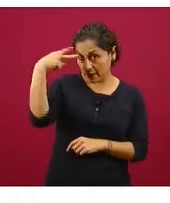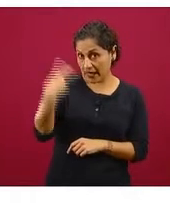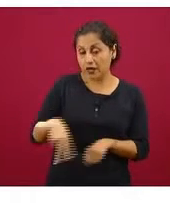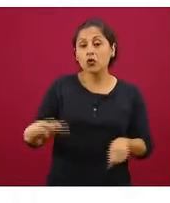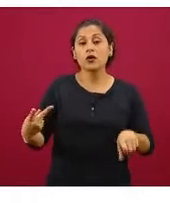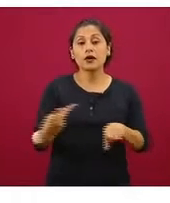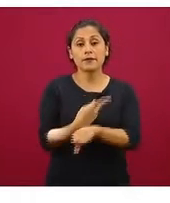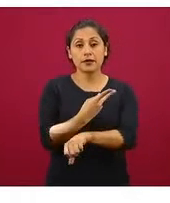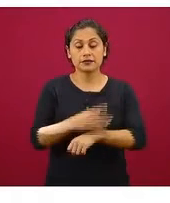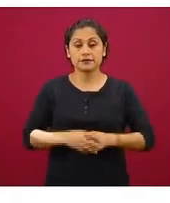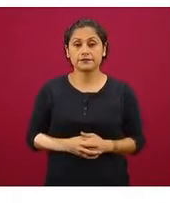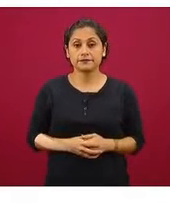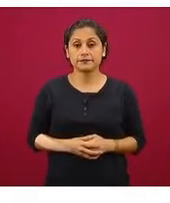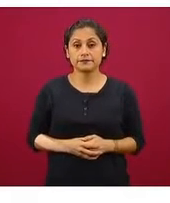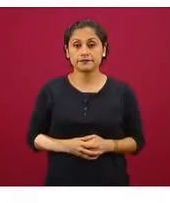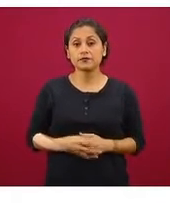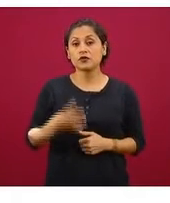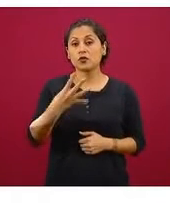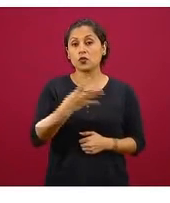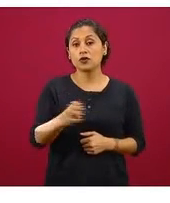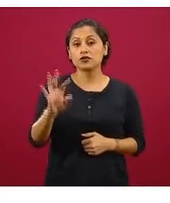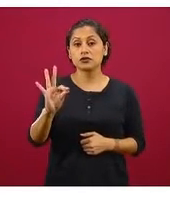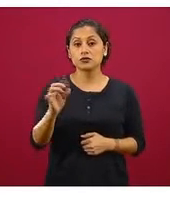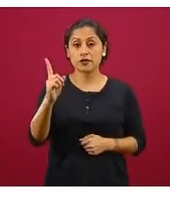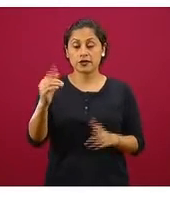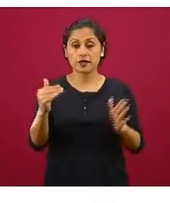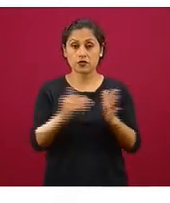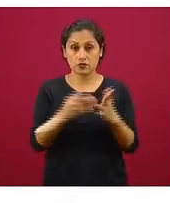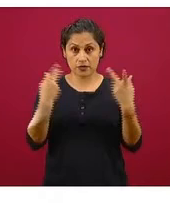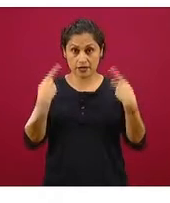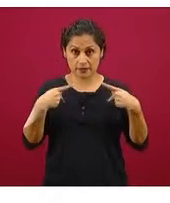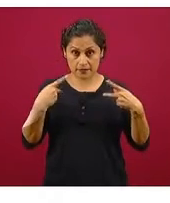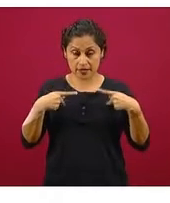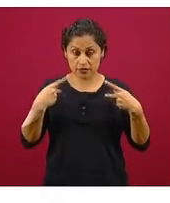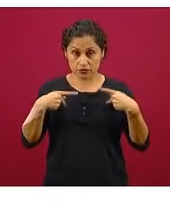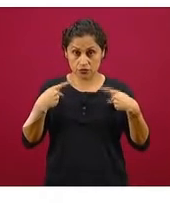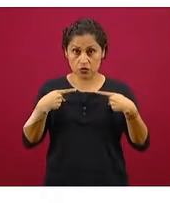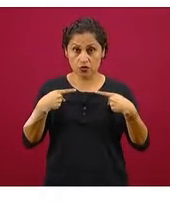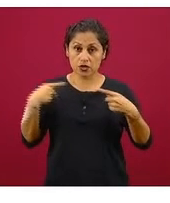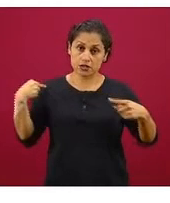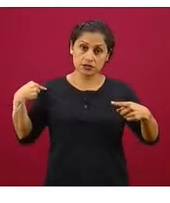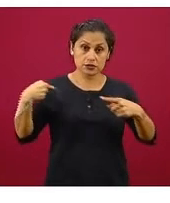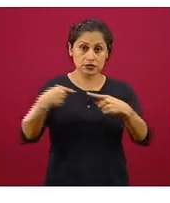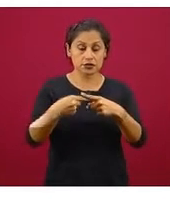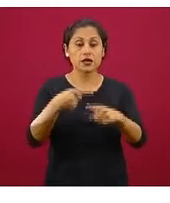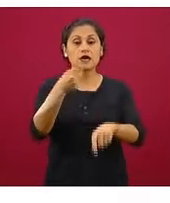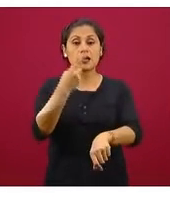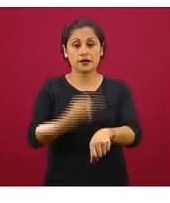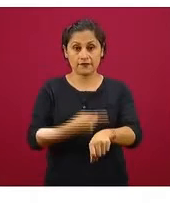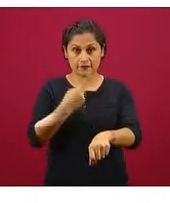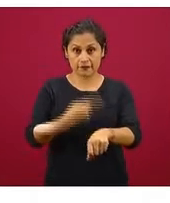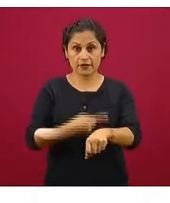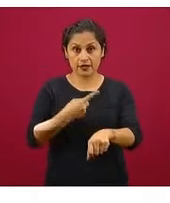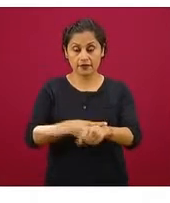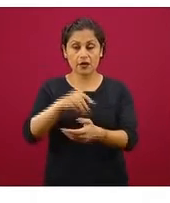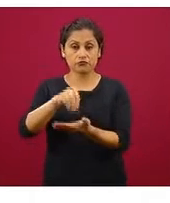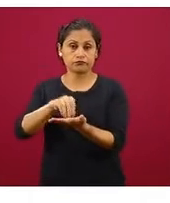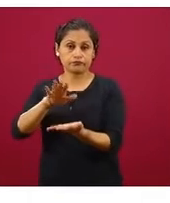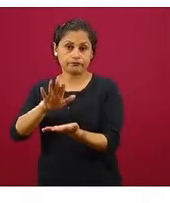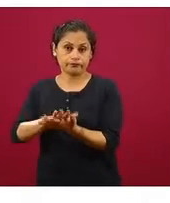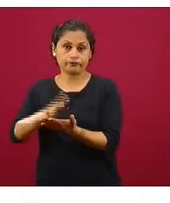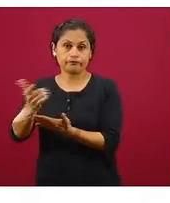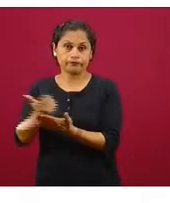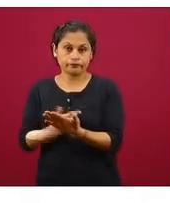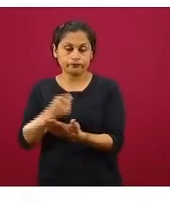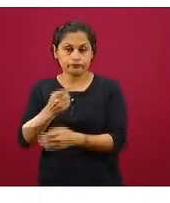territorio mexicano. Más de 441,000 las personas que hasta el momento han sido estudiadas, ingresadas al protocolo, de las